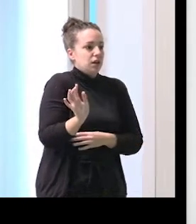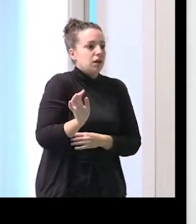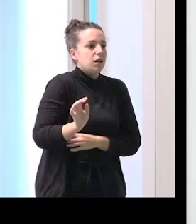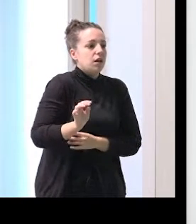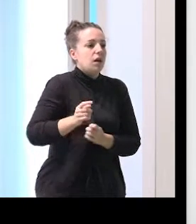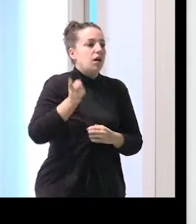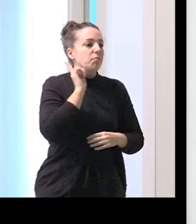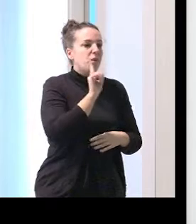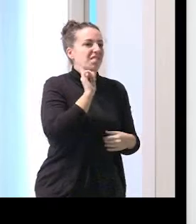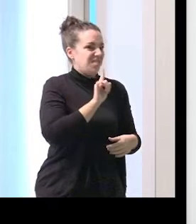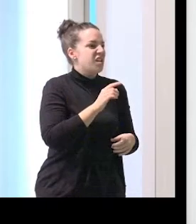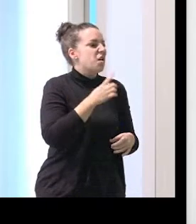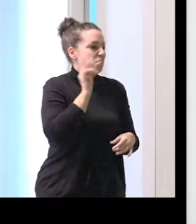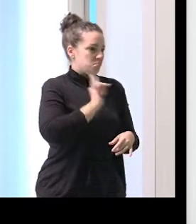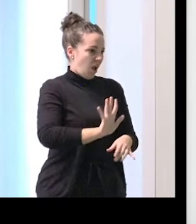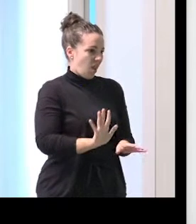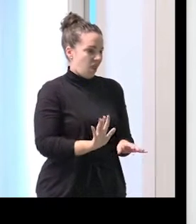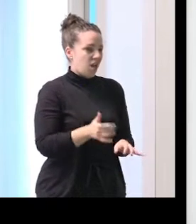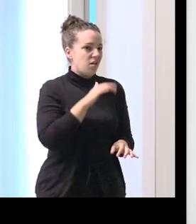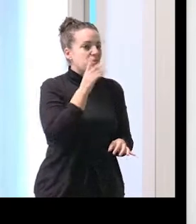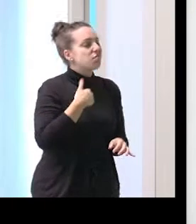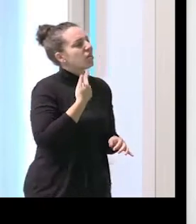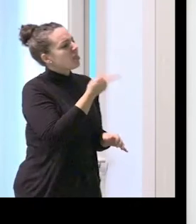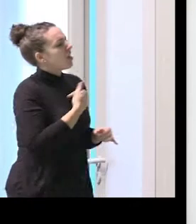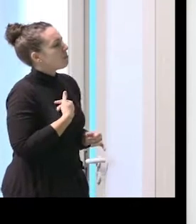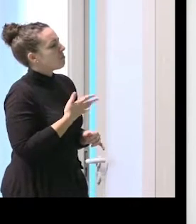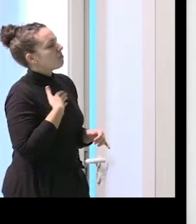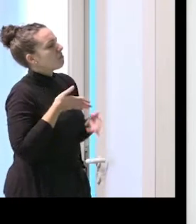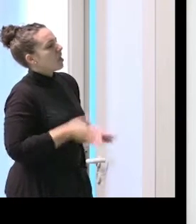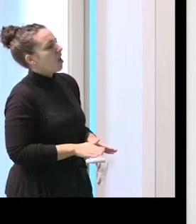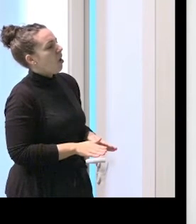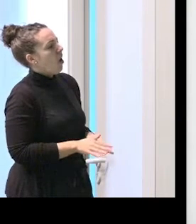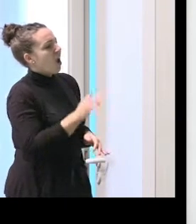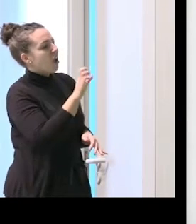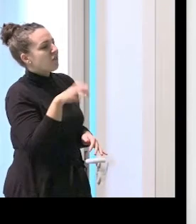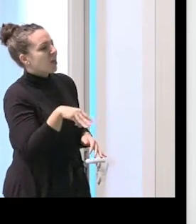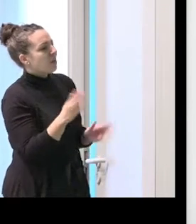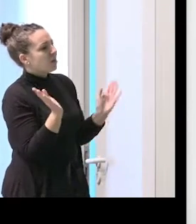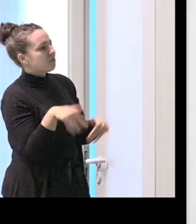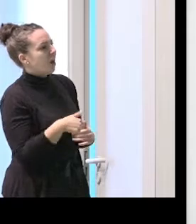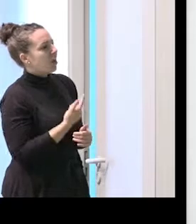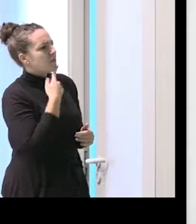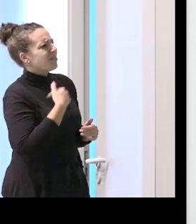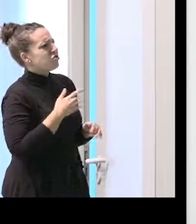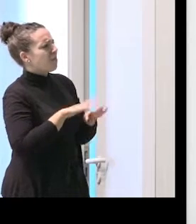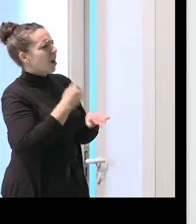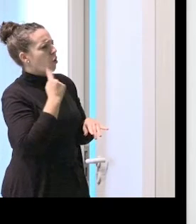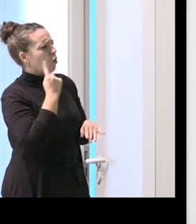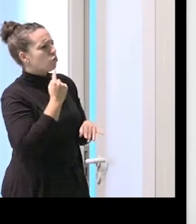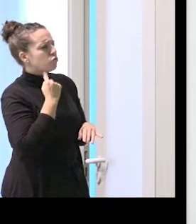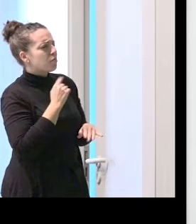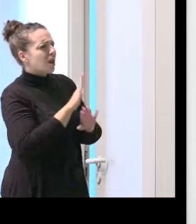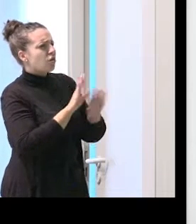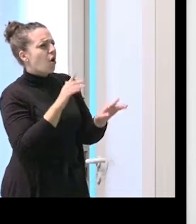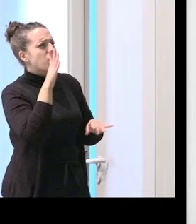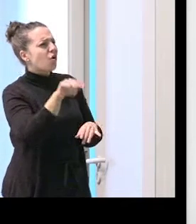Que mentir es muy malo. Te viene y me dice, oiga, para mi niño no le han puesto FM, una sordera bilateral, y me han dicho es que para que no se acostumbre, porque claro, luego en